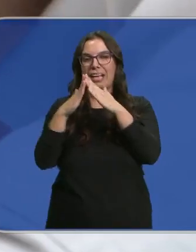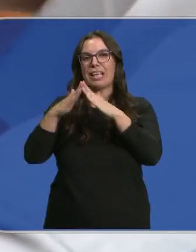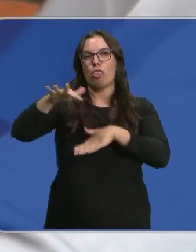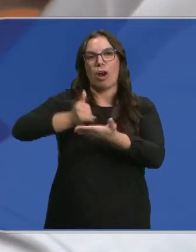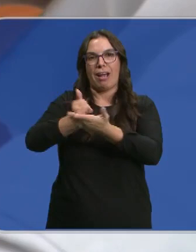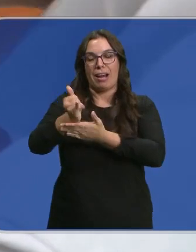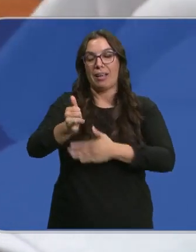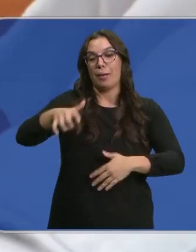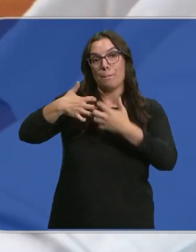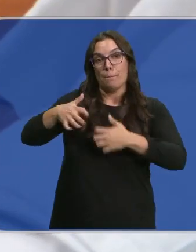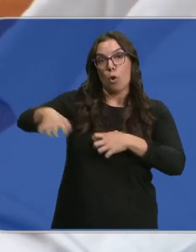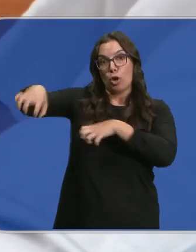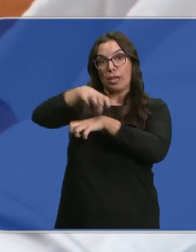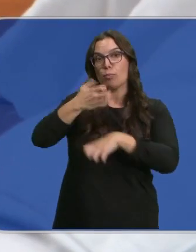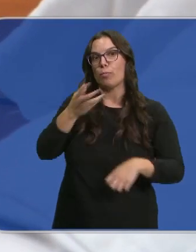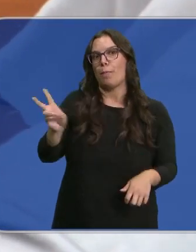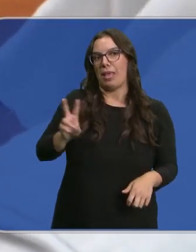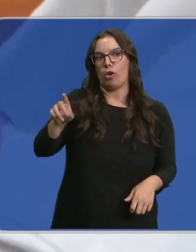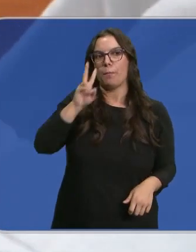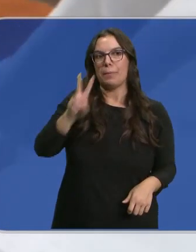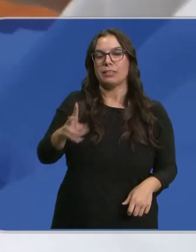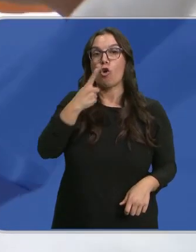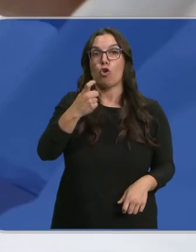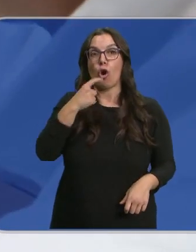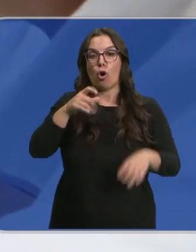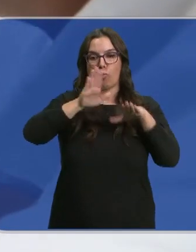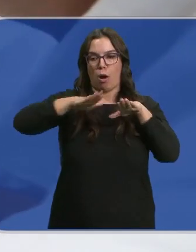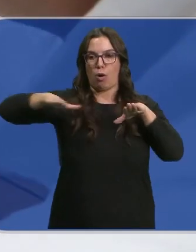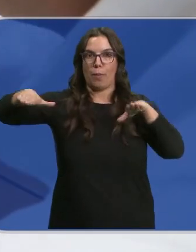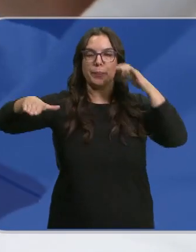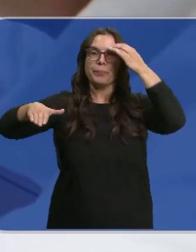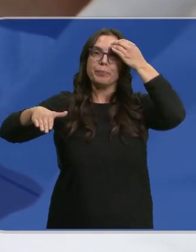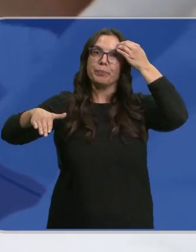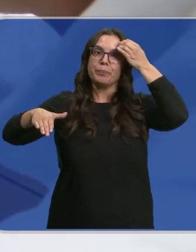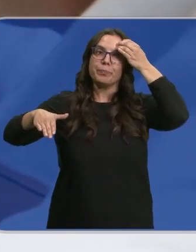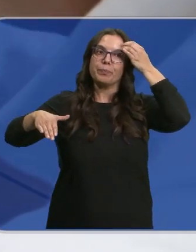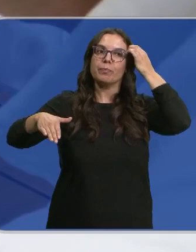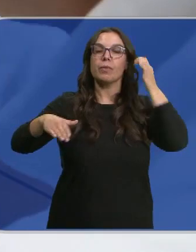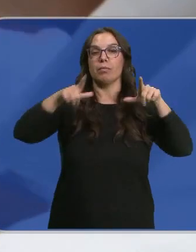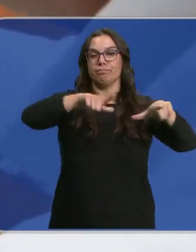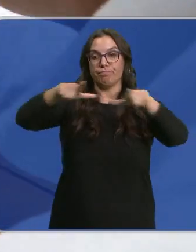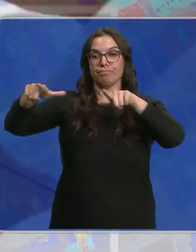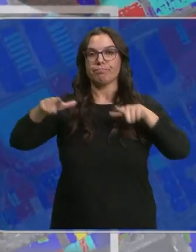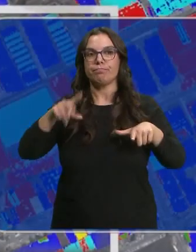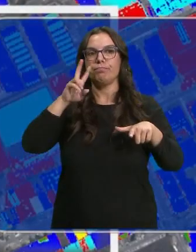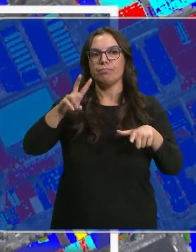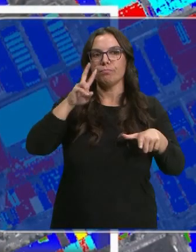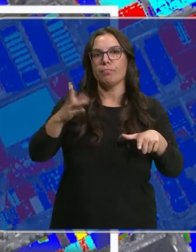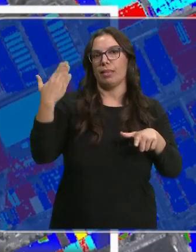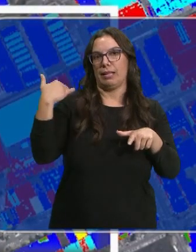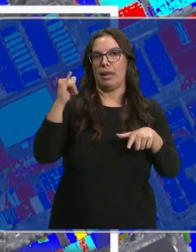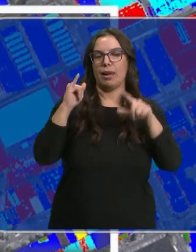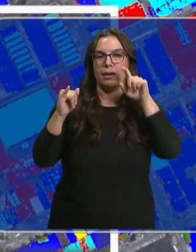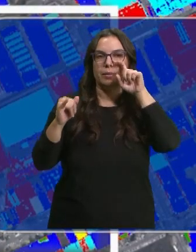zonas agrarias. Este polígono está en Valladolid. Podemos ver en rojo, ¿vale?, en este cuadrado, todos esos edificios que tenían